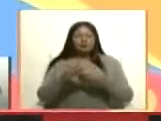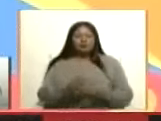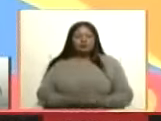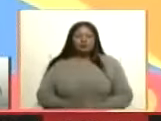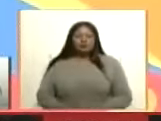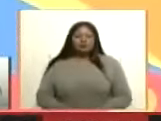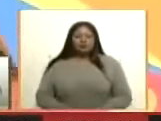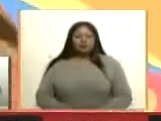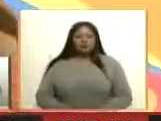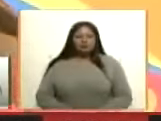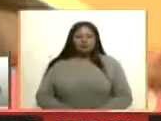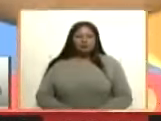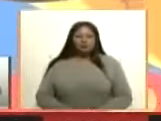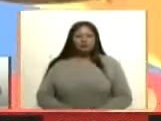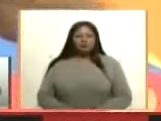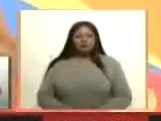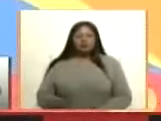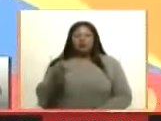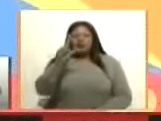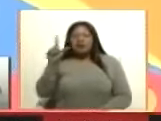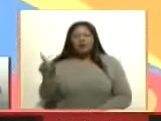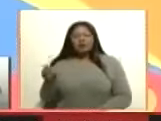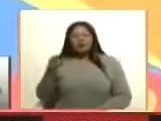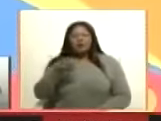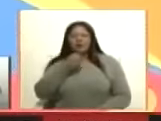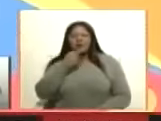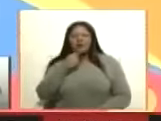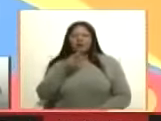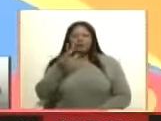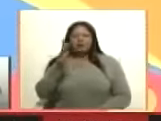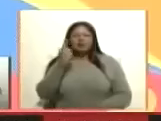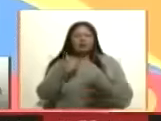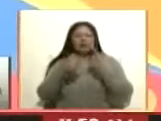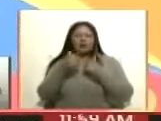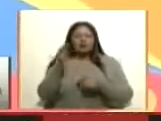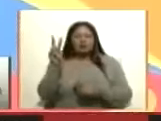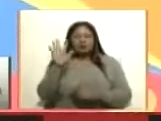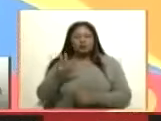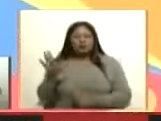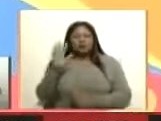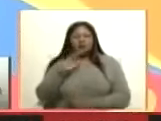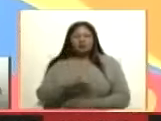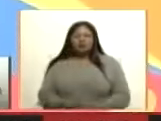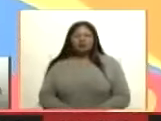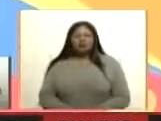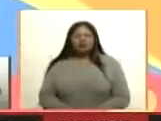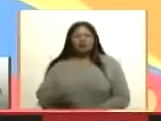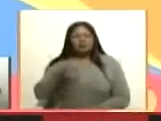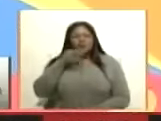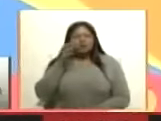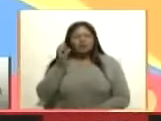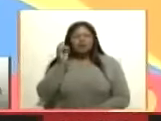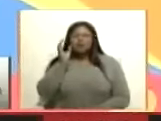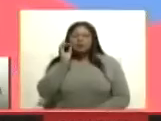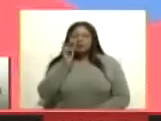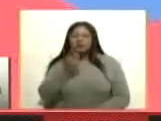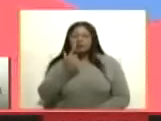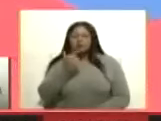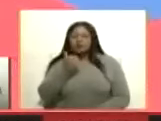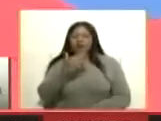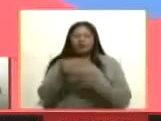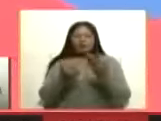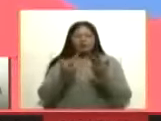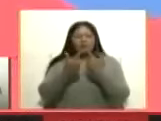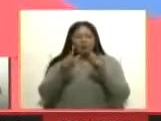de la guayan se equiva con esa hermoso tricolor venezolano el amarillo azul y rojo que es la síntesis del amor a nuestro